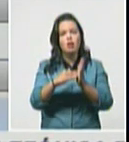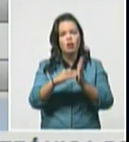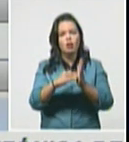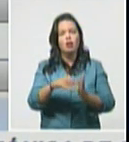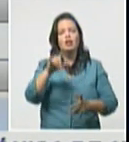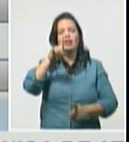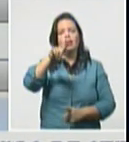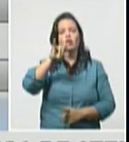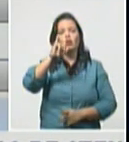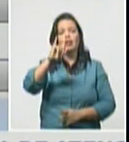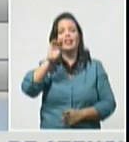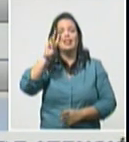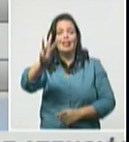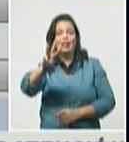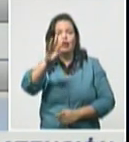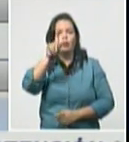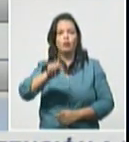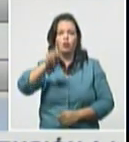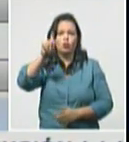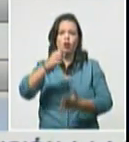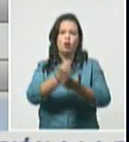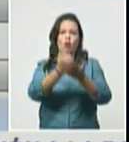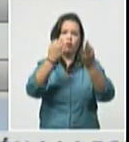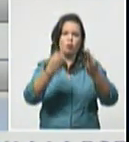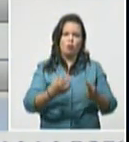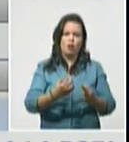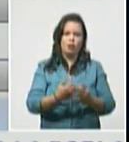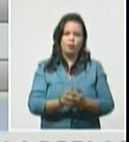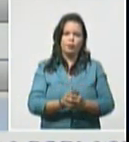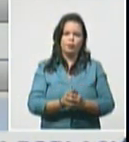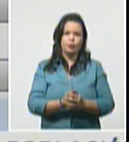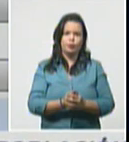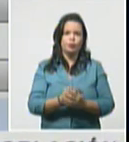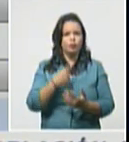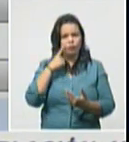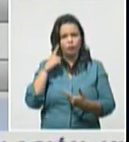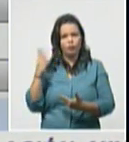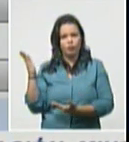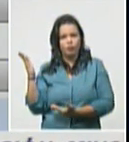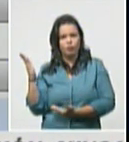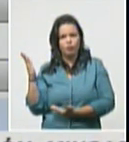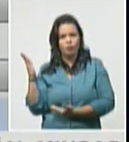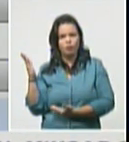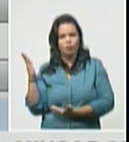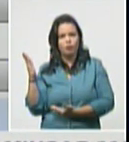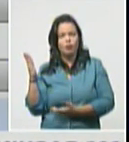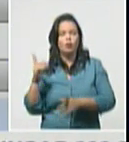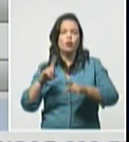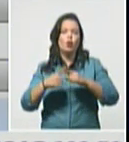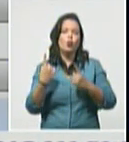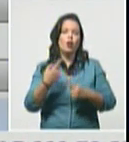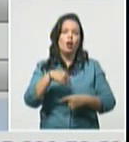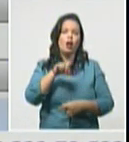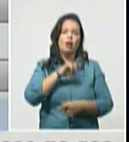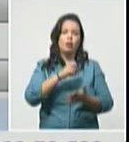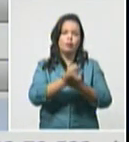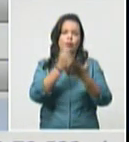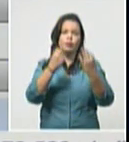13.299.163 casos confirmados, al diagnosticarse ayer